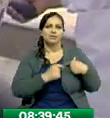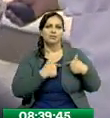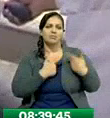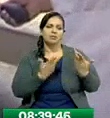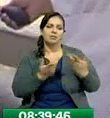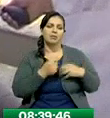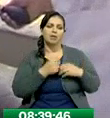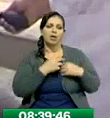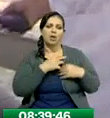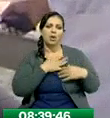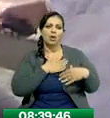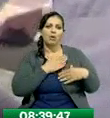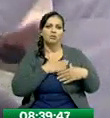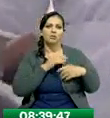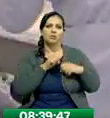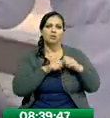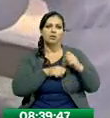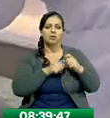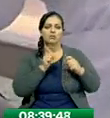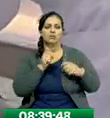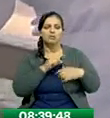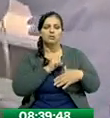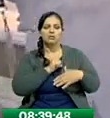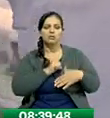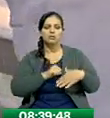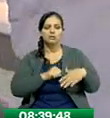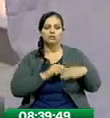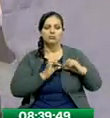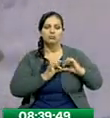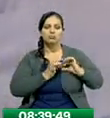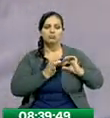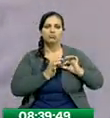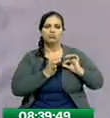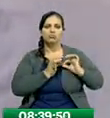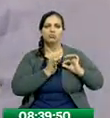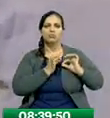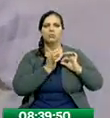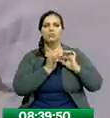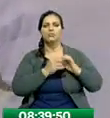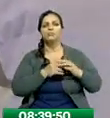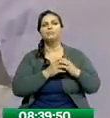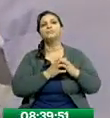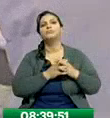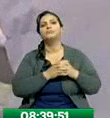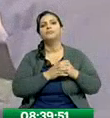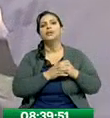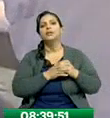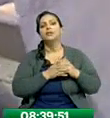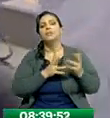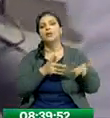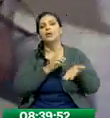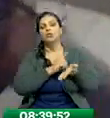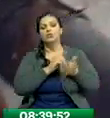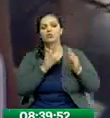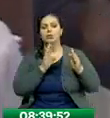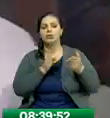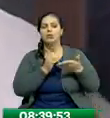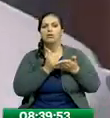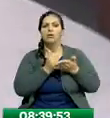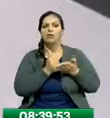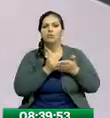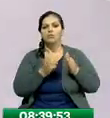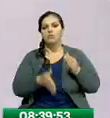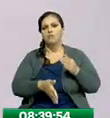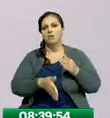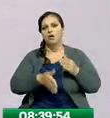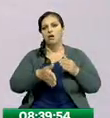nacido y consecuentemente a esto necesitan llevar un tratamiento ya un poco más complejo en el resto de su